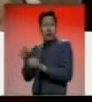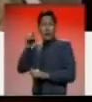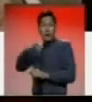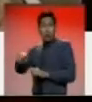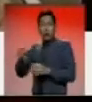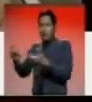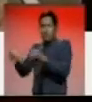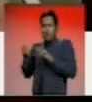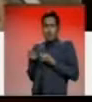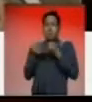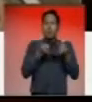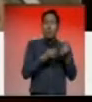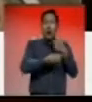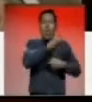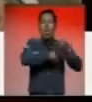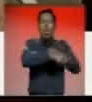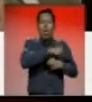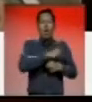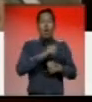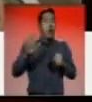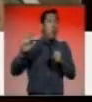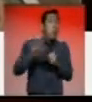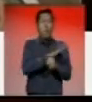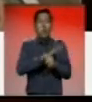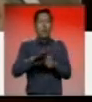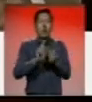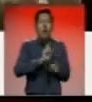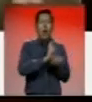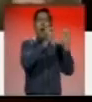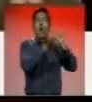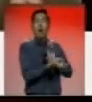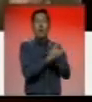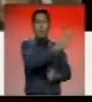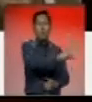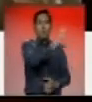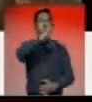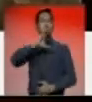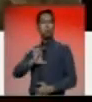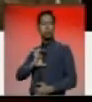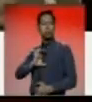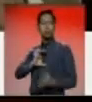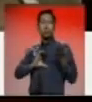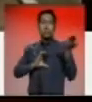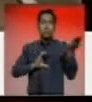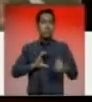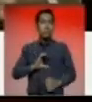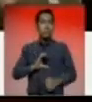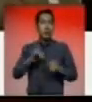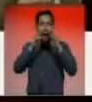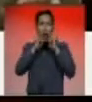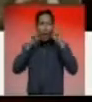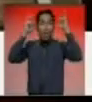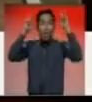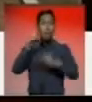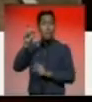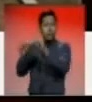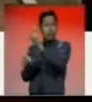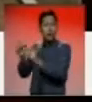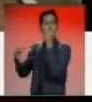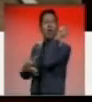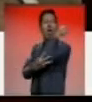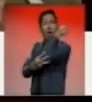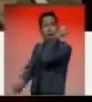cfn al cien por ciento es decir a su valor nominal imagínense ustedes la ganancia que esto generó la tragedia que provocó